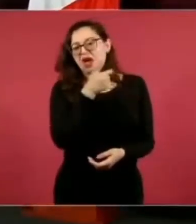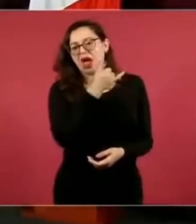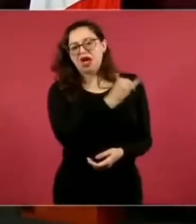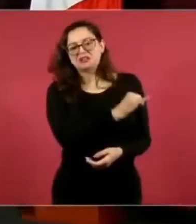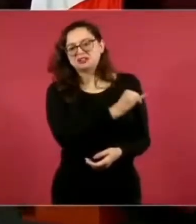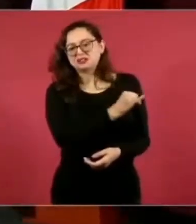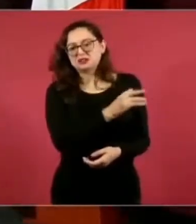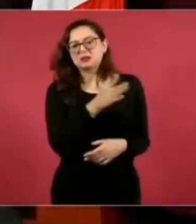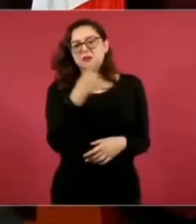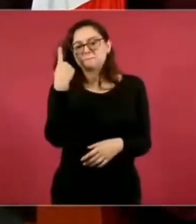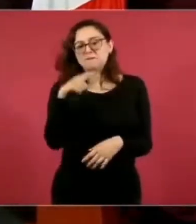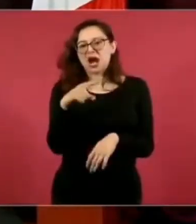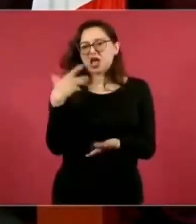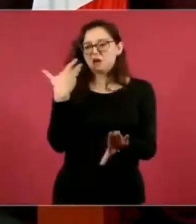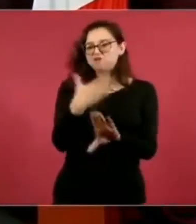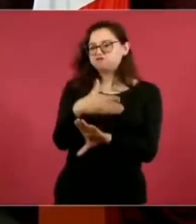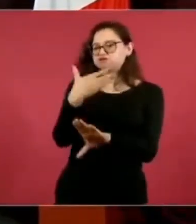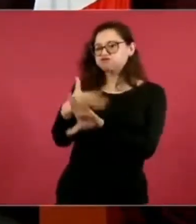mantenerlos débiles